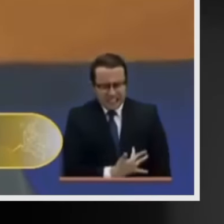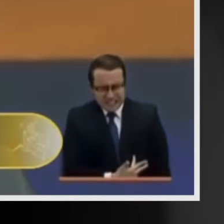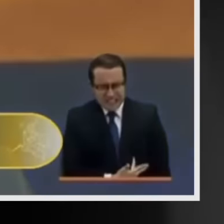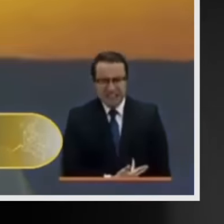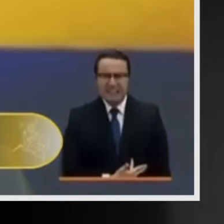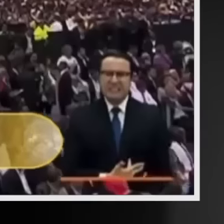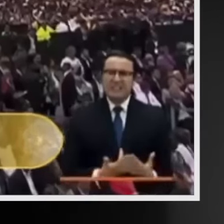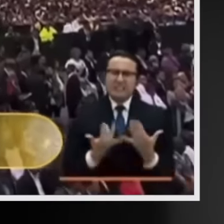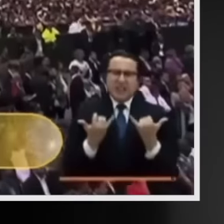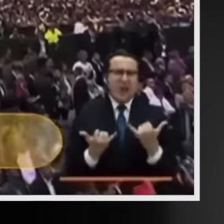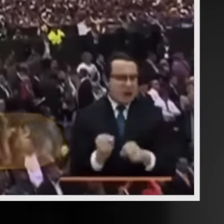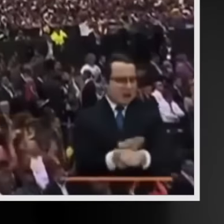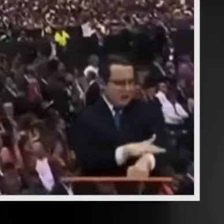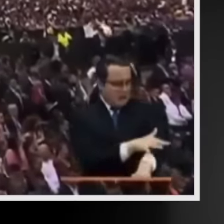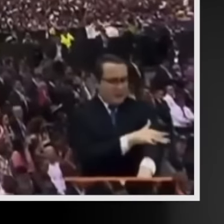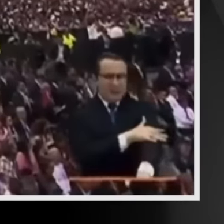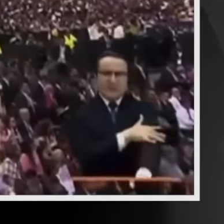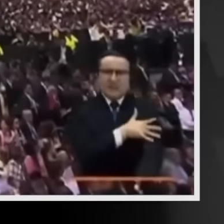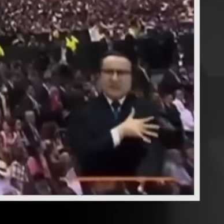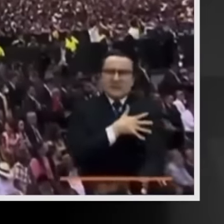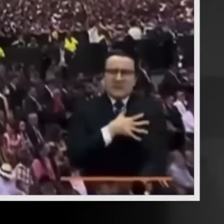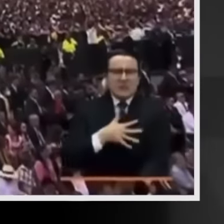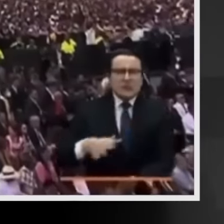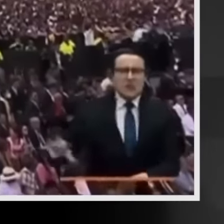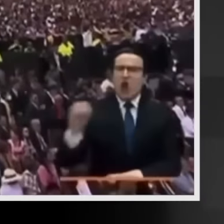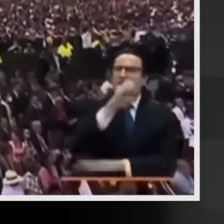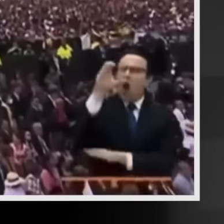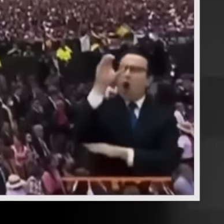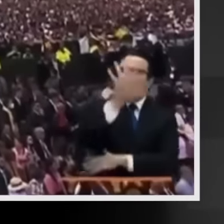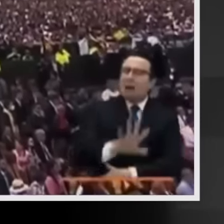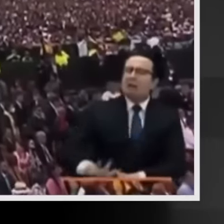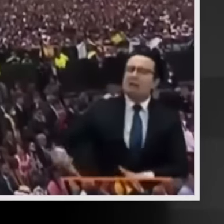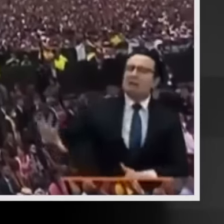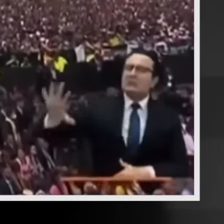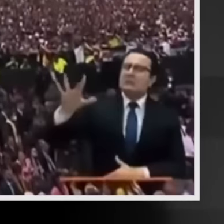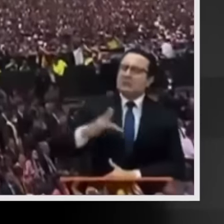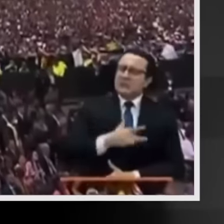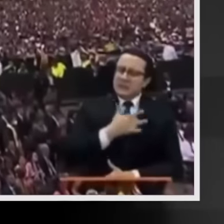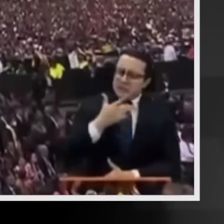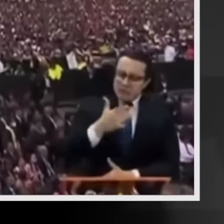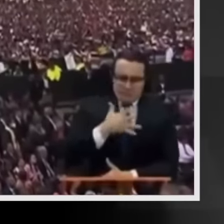de esta piel, de esta patria hermosa, lastimada. Sí,